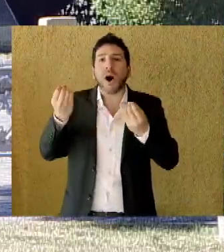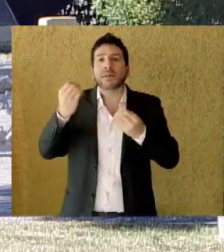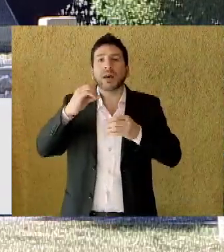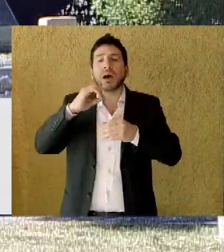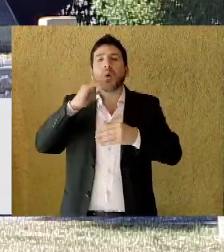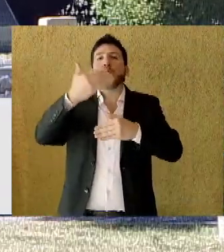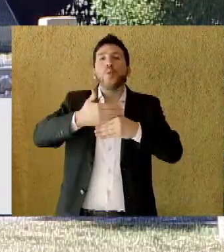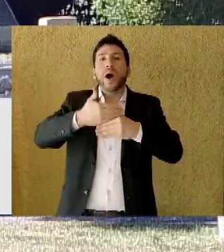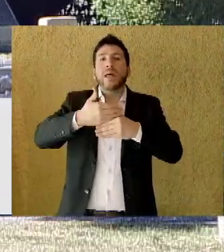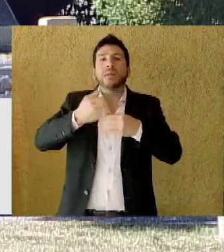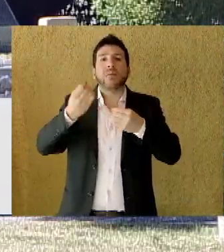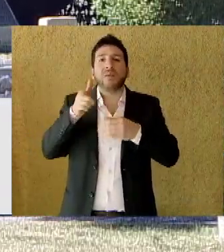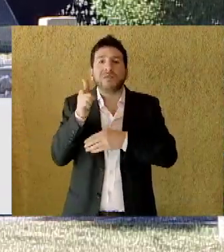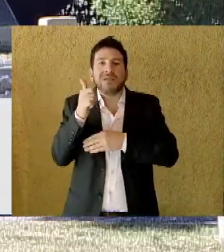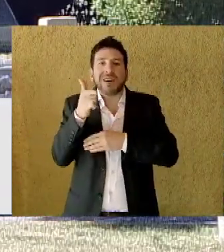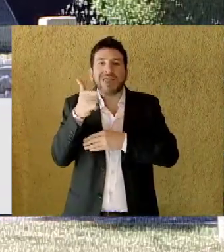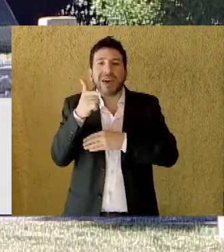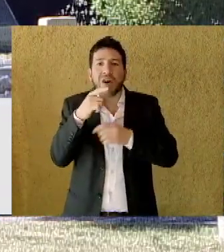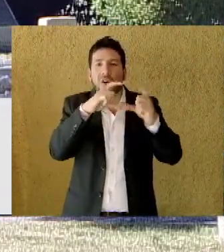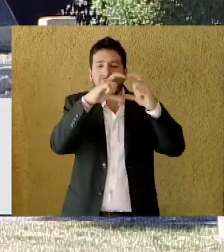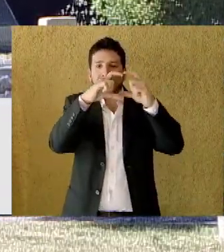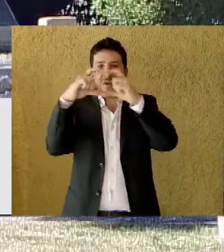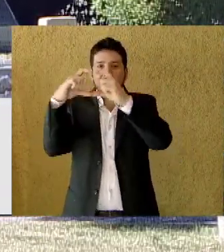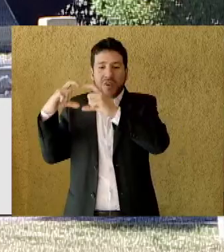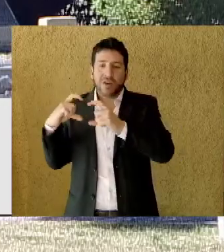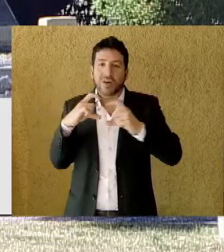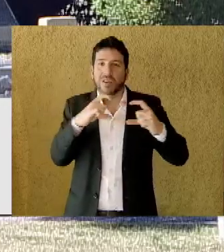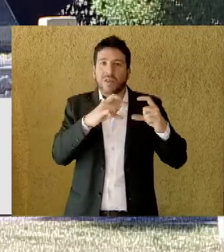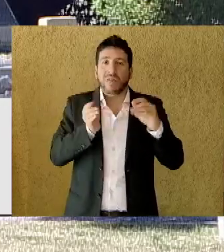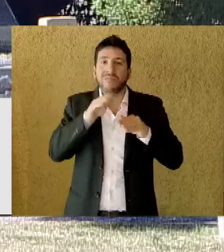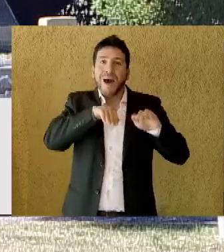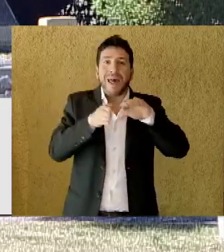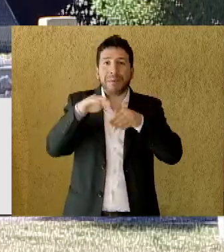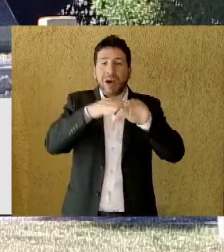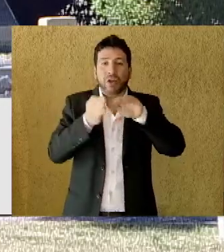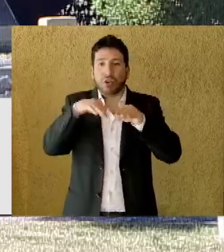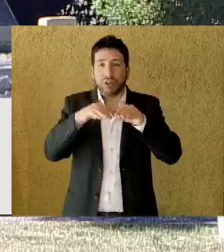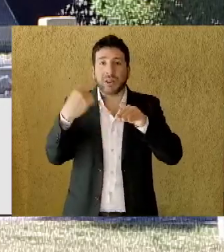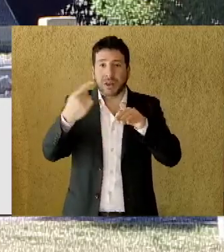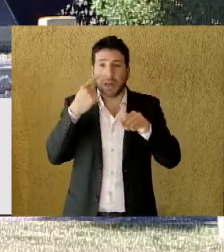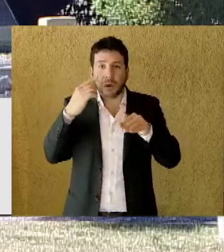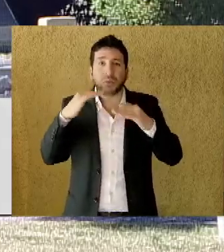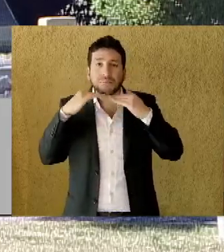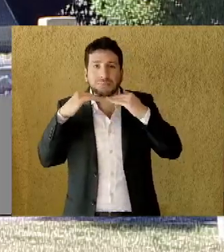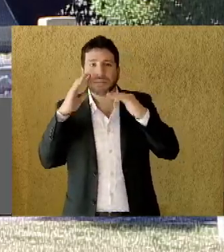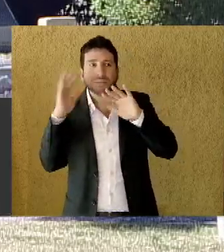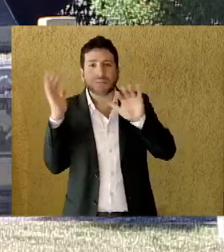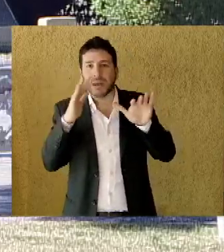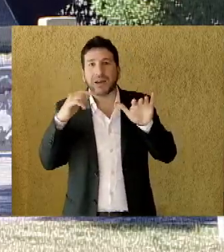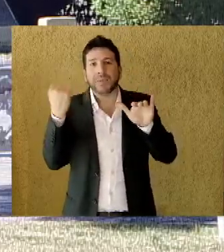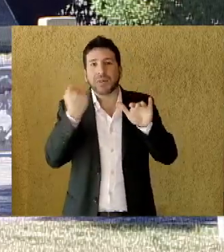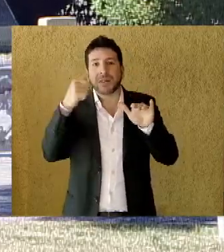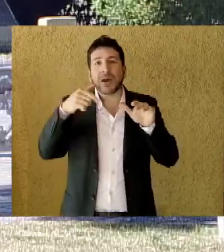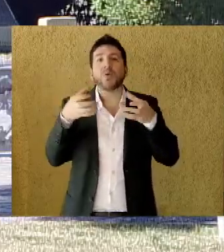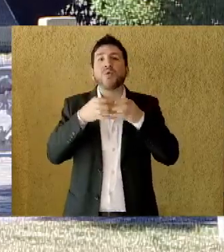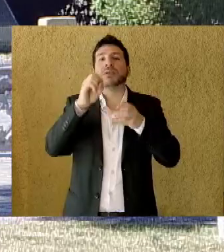a través de estos videos, y después, bueno, por supuesto, con toda la unión, bueno, allí disfrutando de este malambo de Picahuesos.